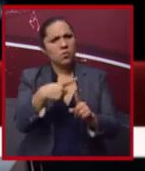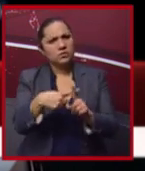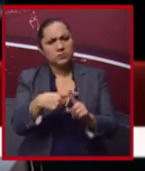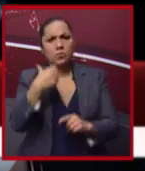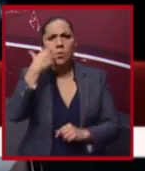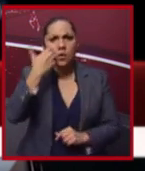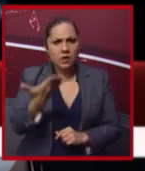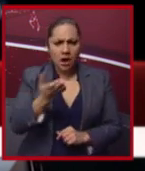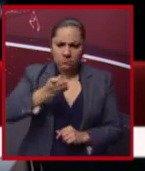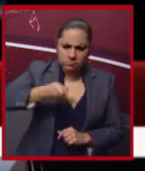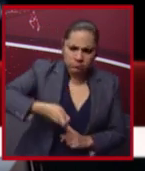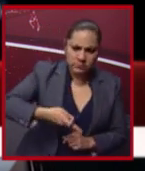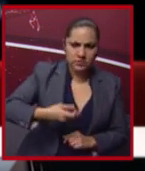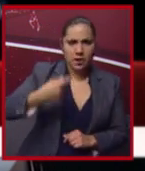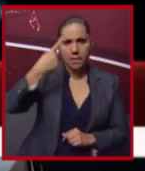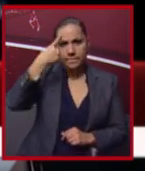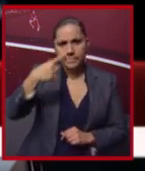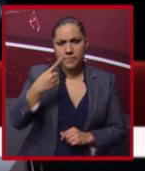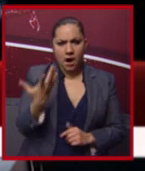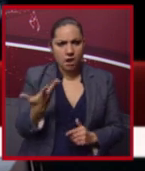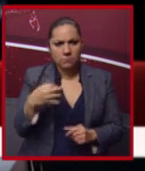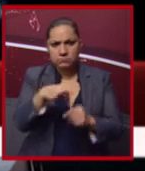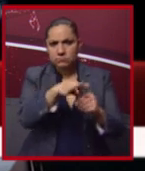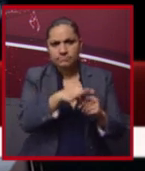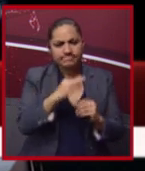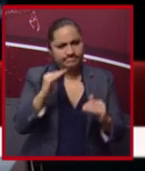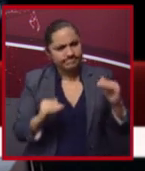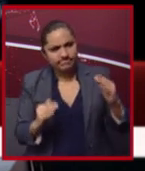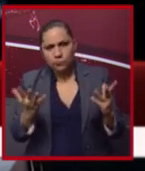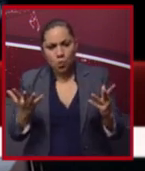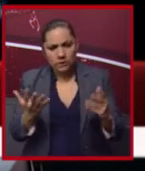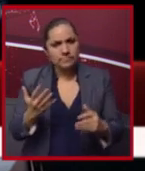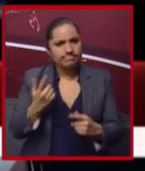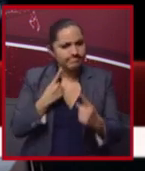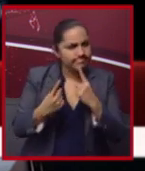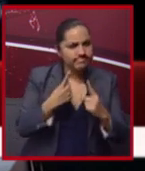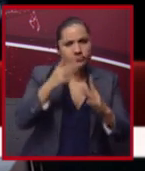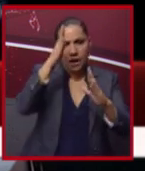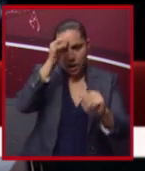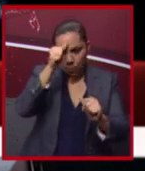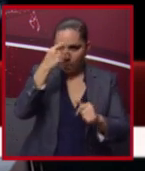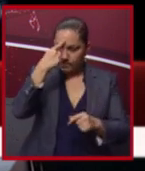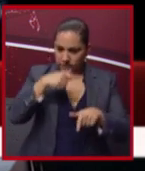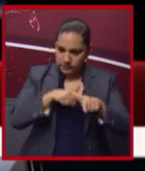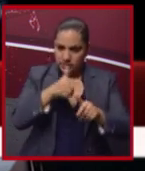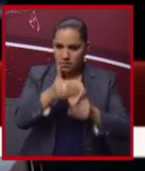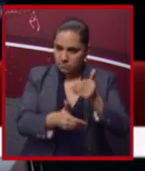disposición para llegar a acuerdos y consenso.